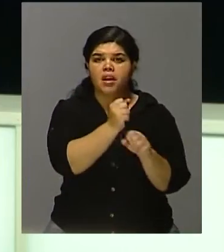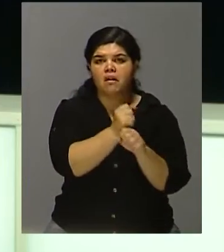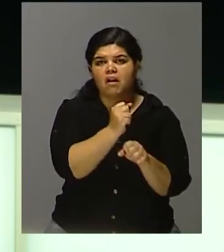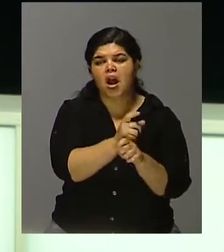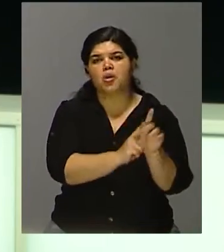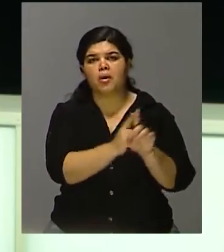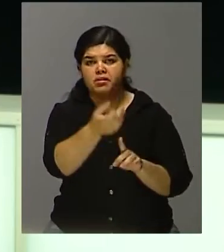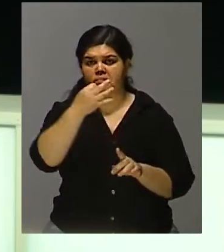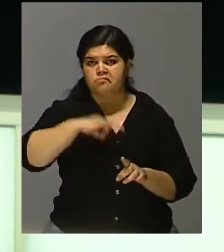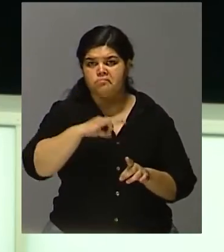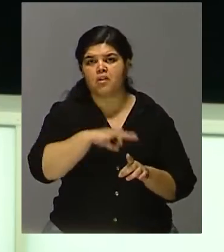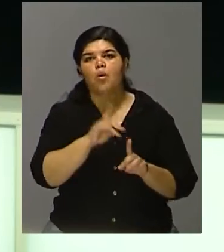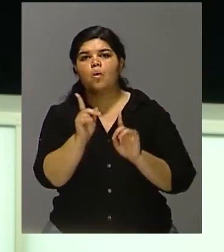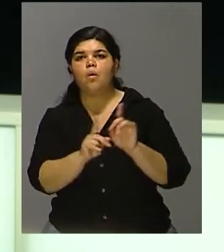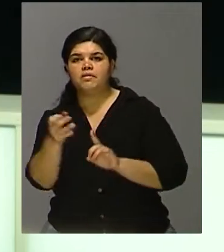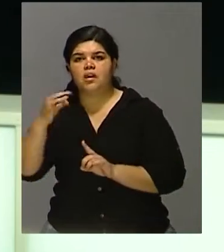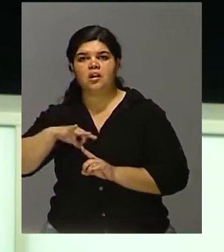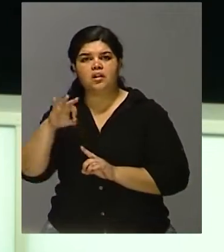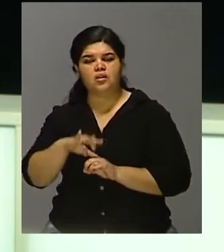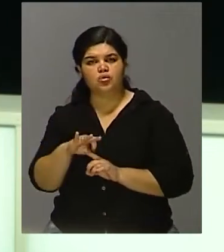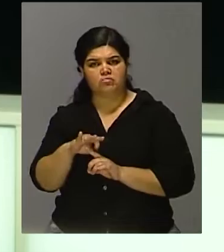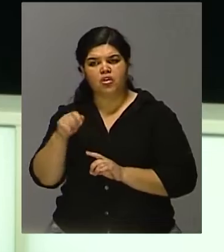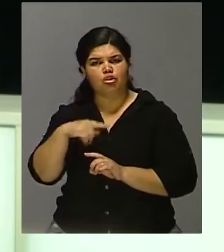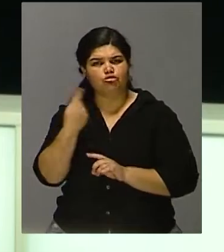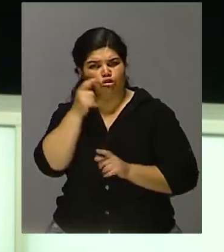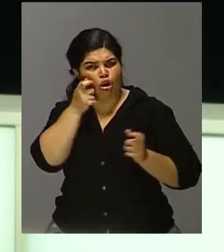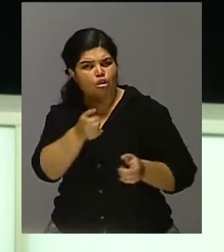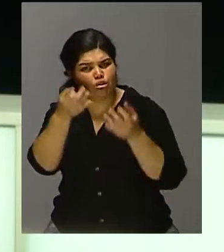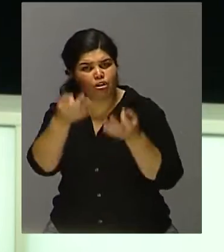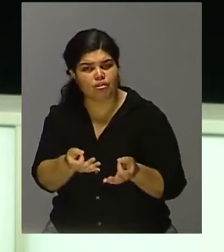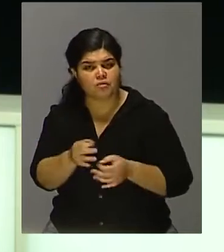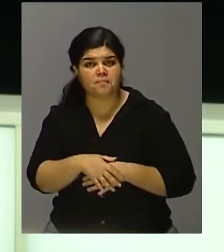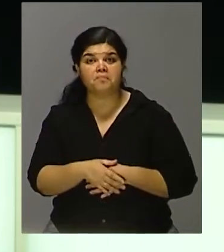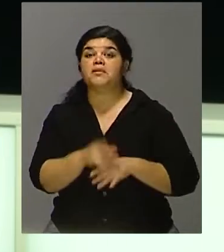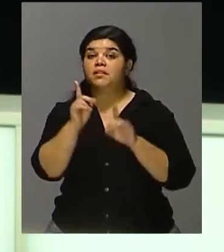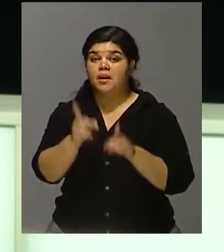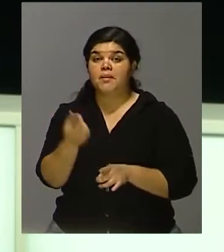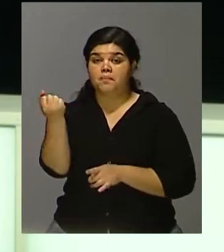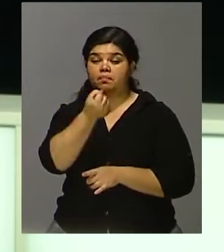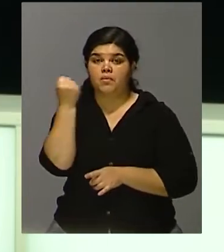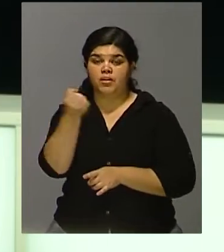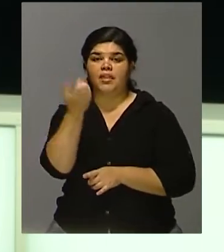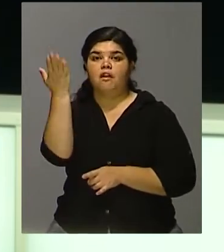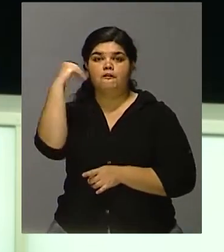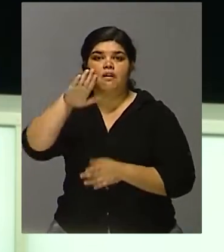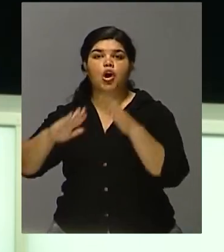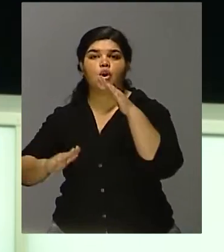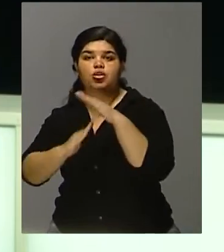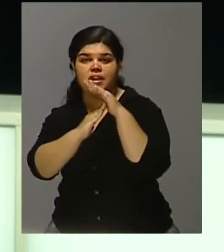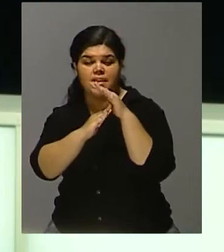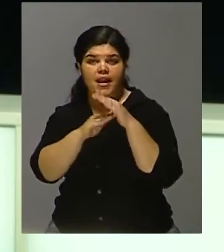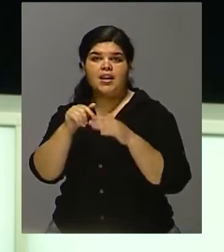generamos algún tipo de ingreso? Es importante tener en cuenta que, por ejemplo, el Banco Central de la República Argentina entiende a